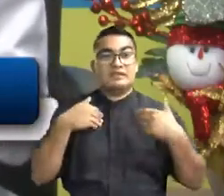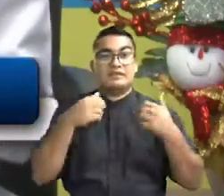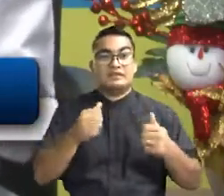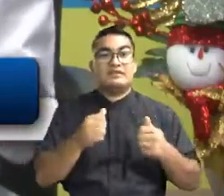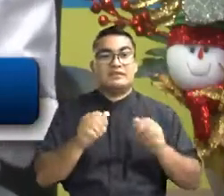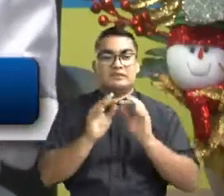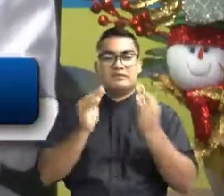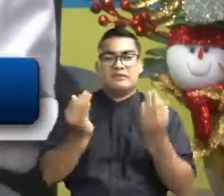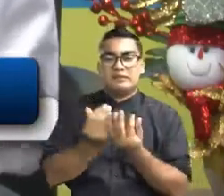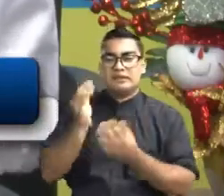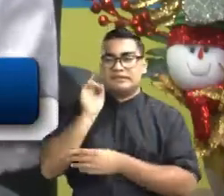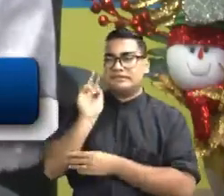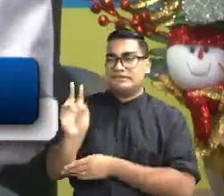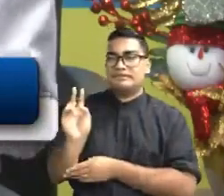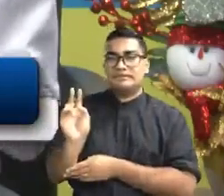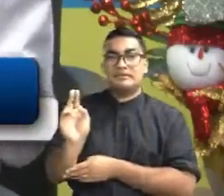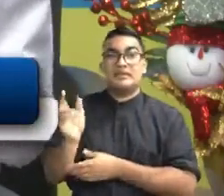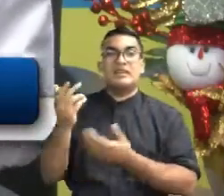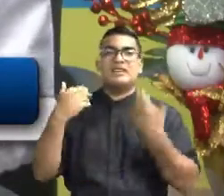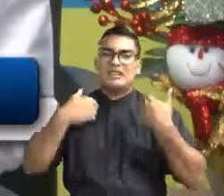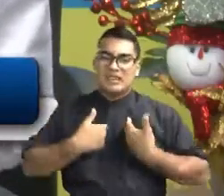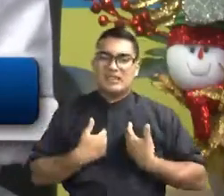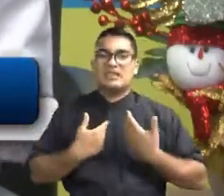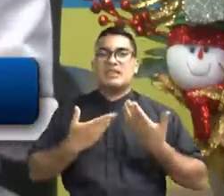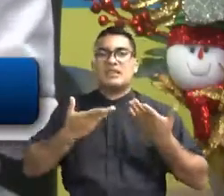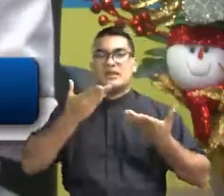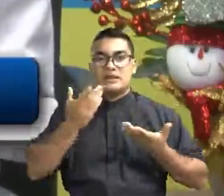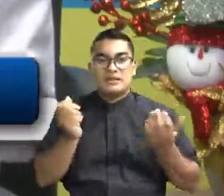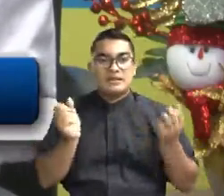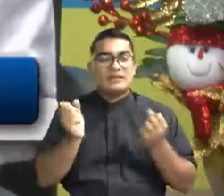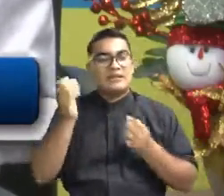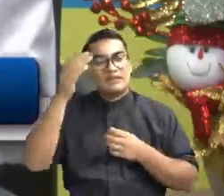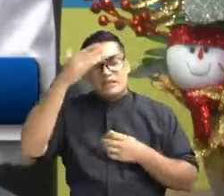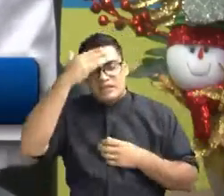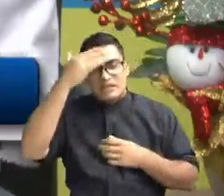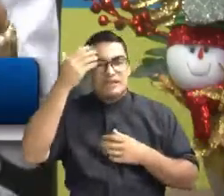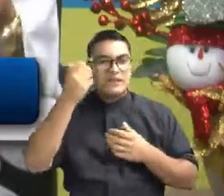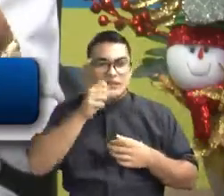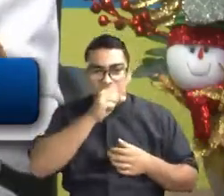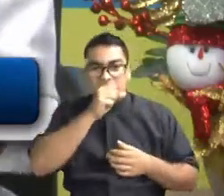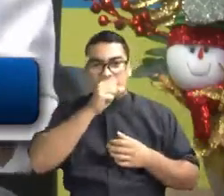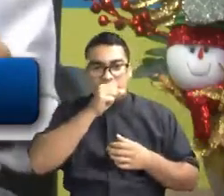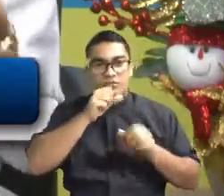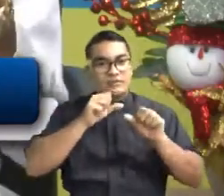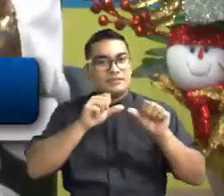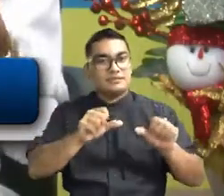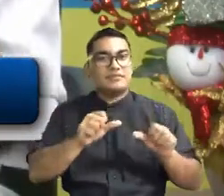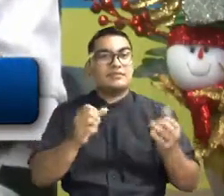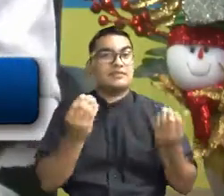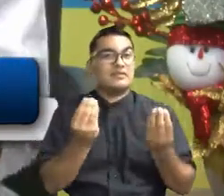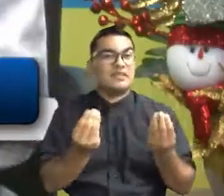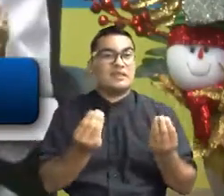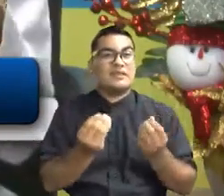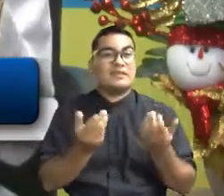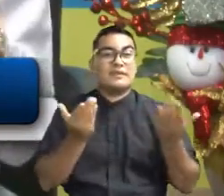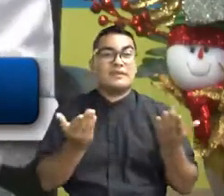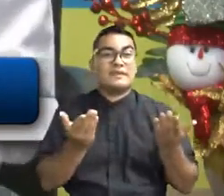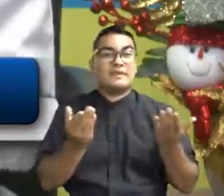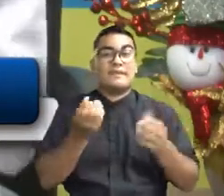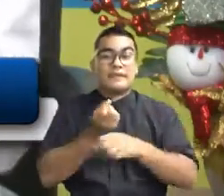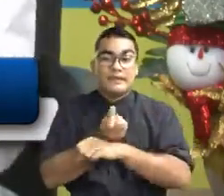ve que ese paciente se siente, está más cansado, comienza a hacer fiebre, la tos es más frecuente, más productiva, entonces